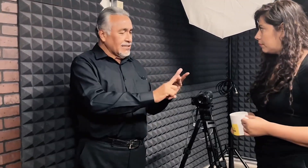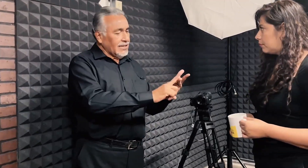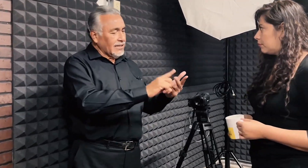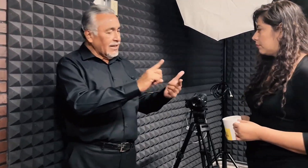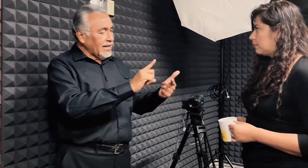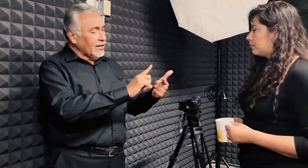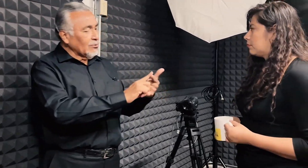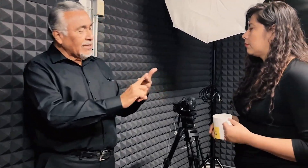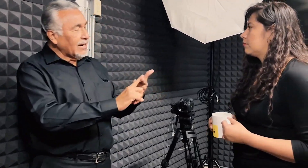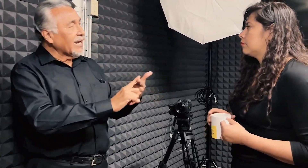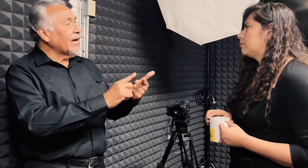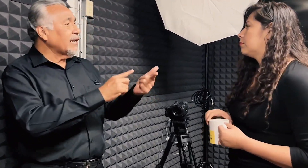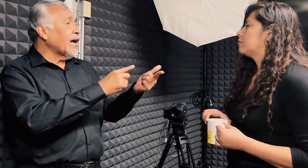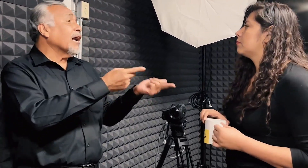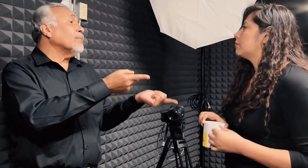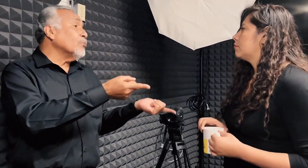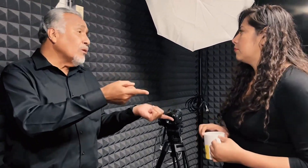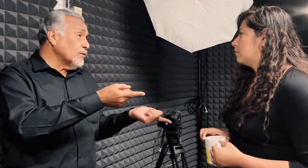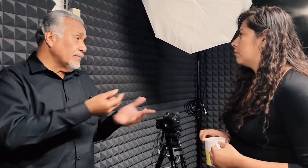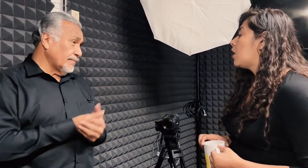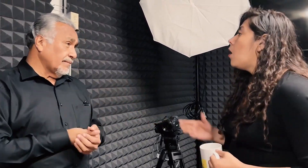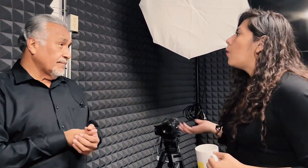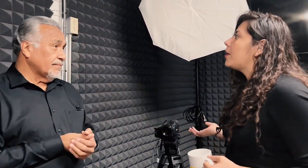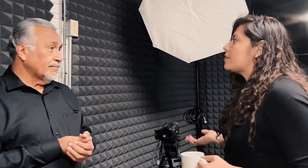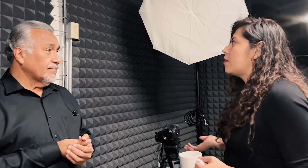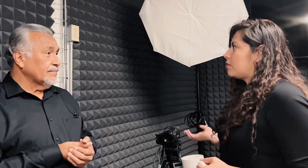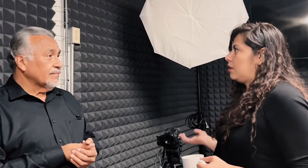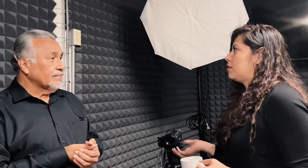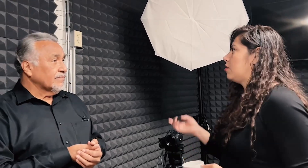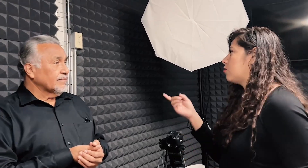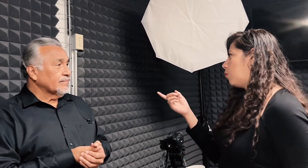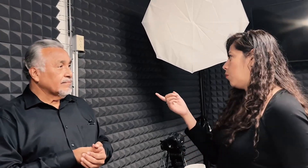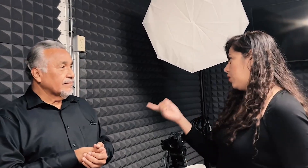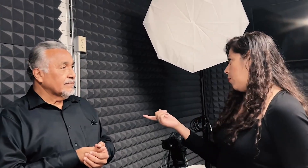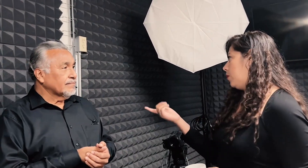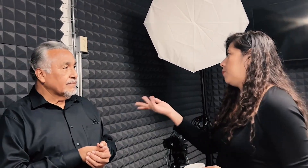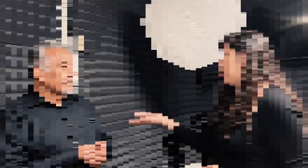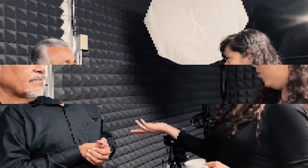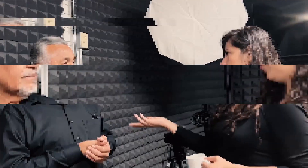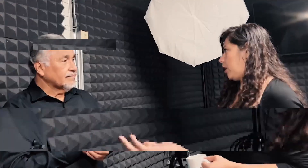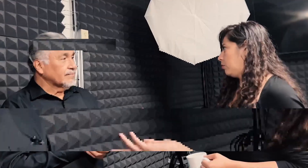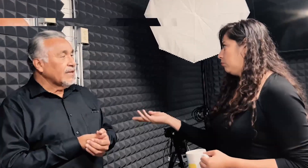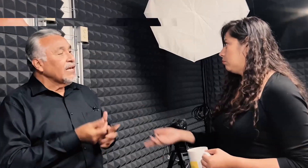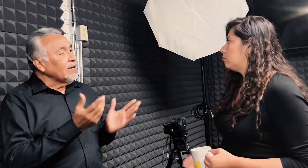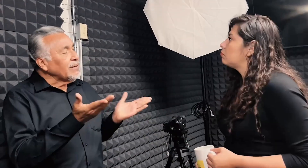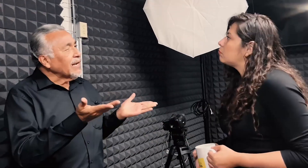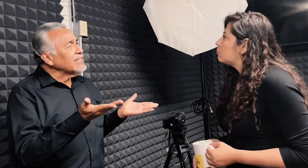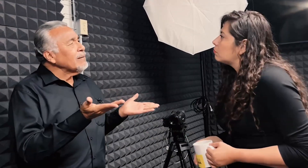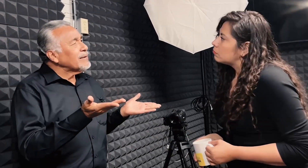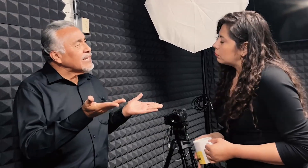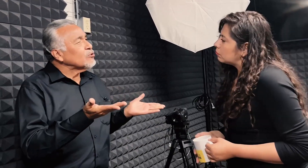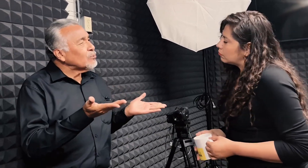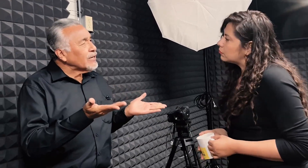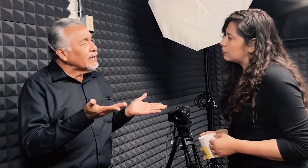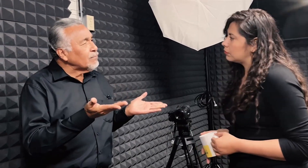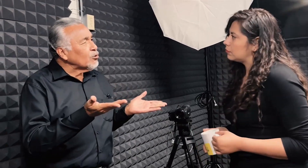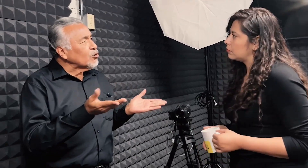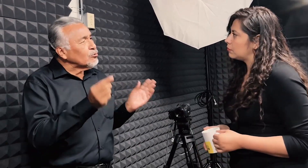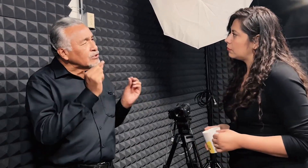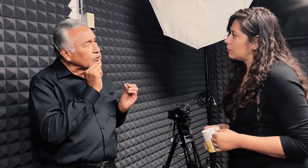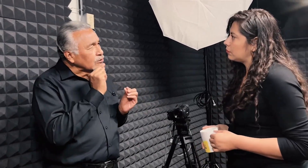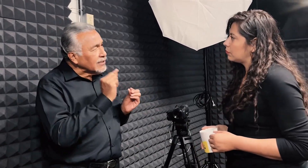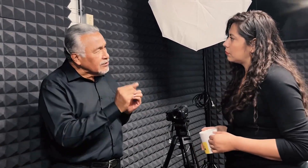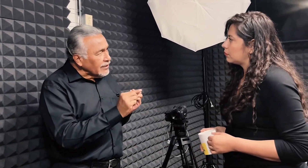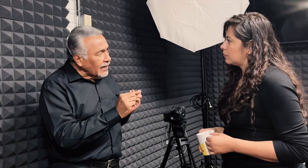Paz, Mazatlán, Guadalajara, Acapulco? O en estados silenciados como Tamaulipas o Durango. Mira, ¿qué está pasando, por ejemplo,